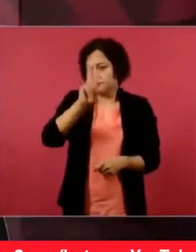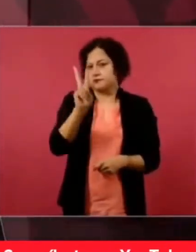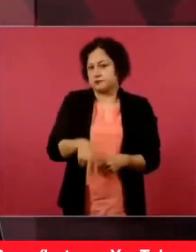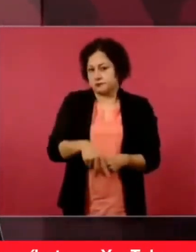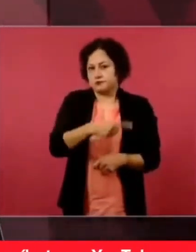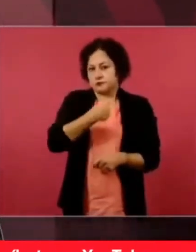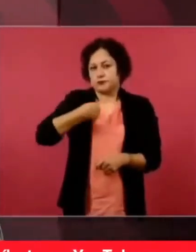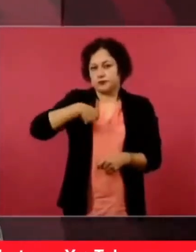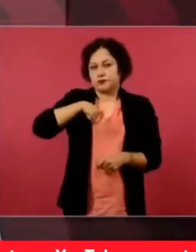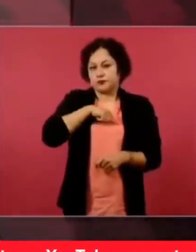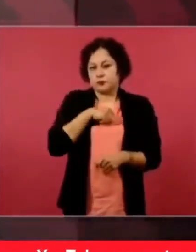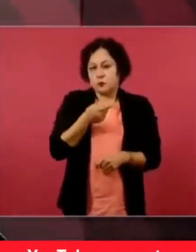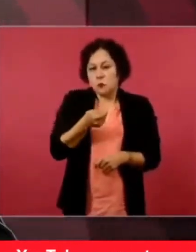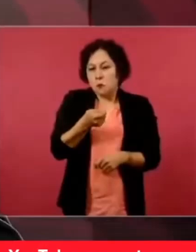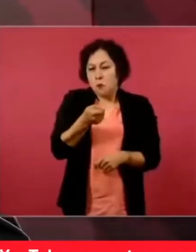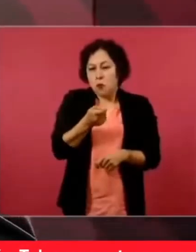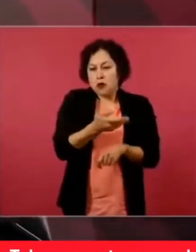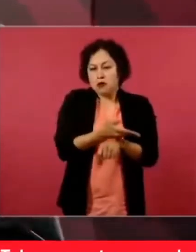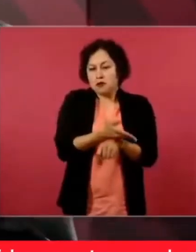terminamos a las